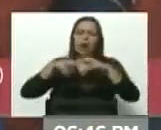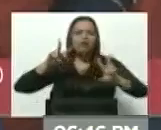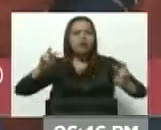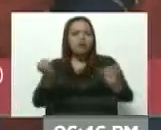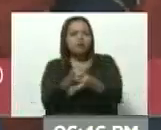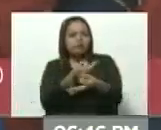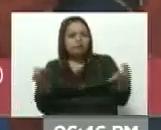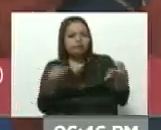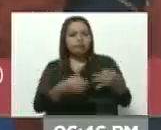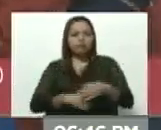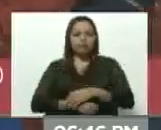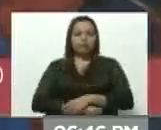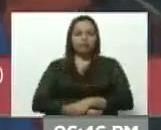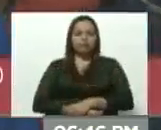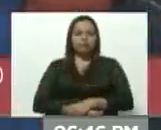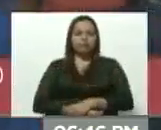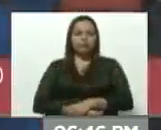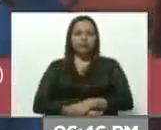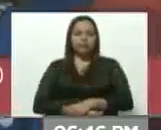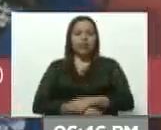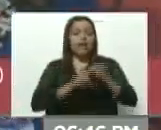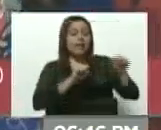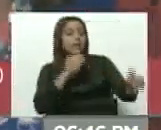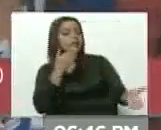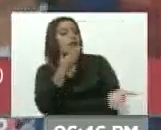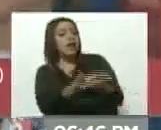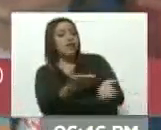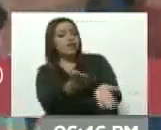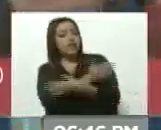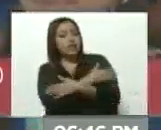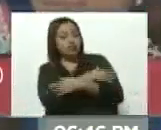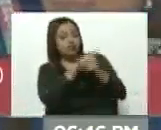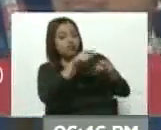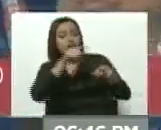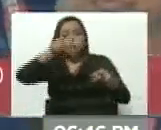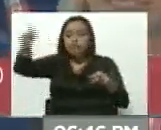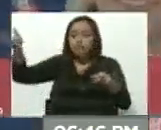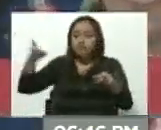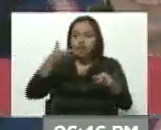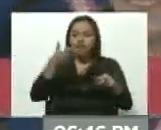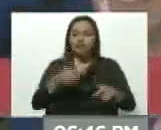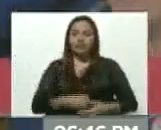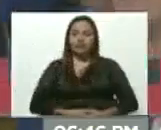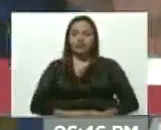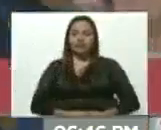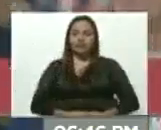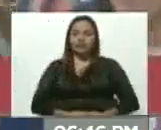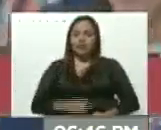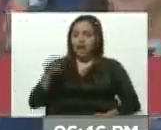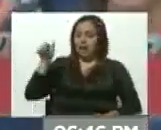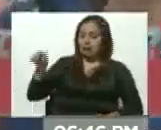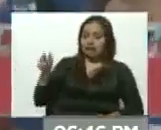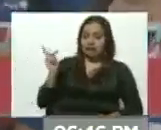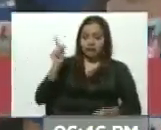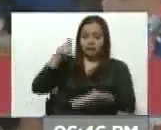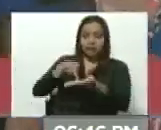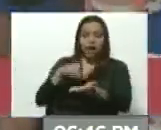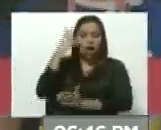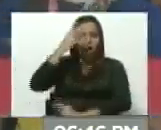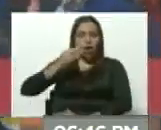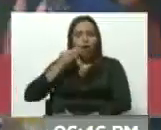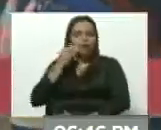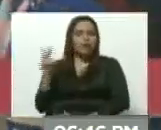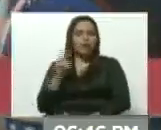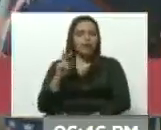éxitos. Muchas gracias, Kerry. Felicitaciones y felicitaciones para todos ustedes. Bueno, aquí está la juventud de Venezuela,